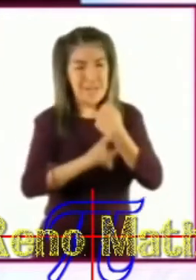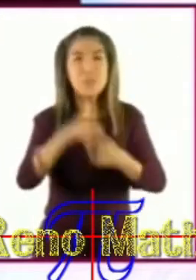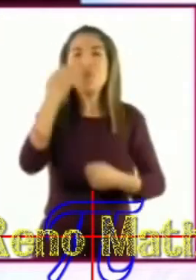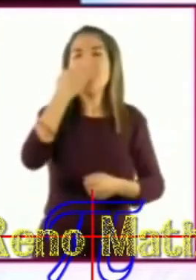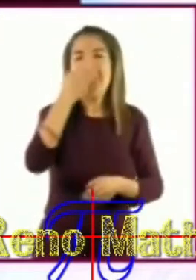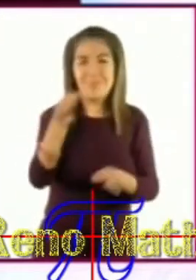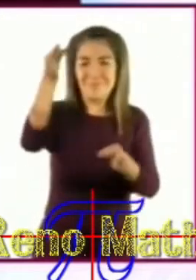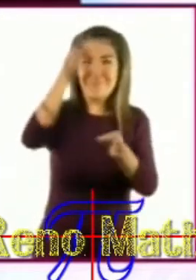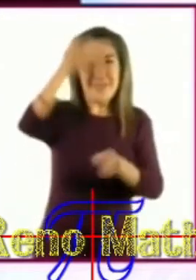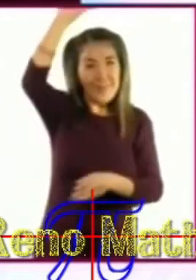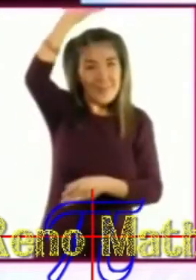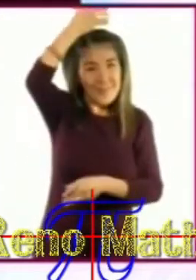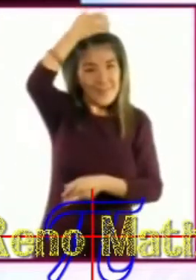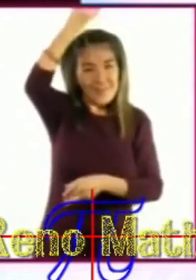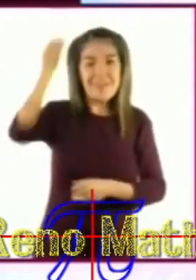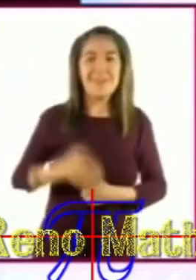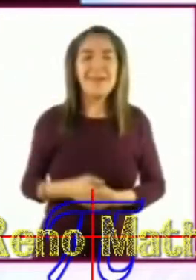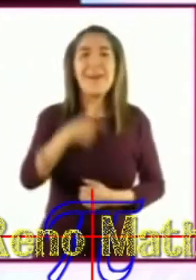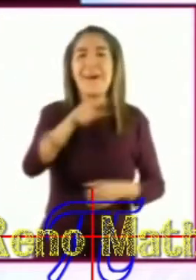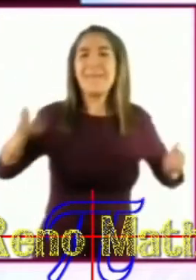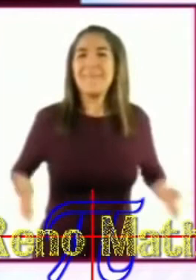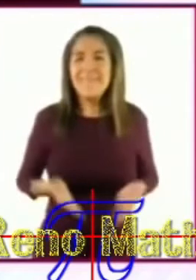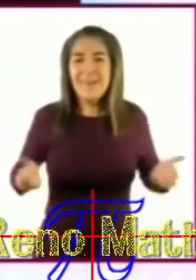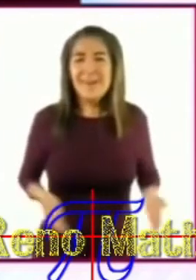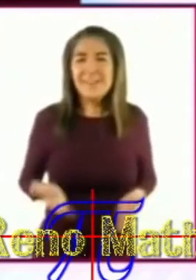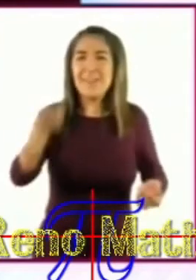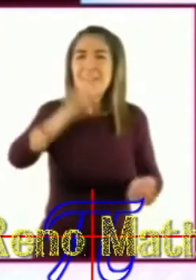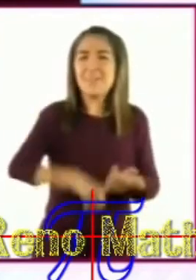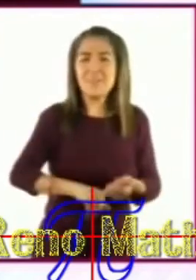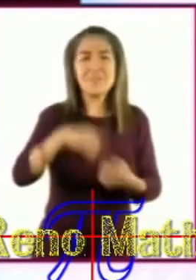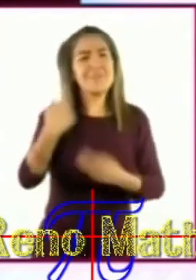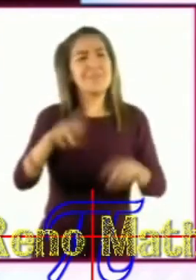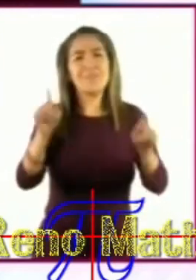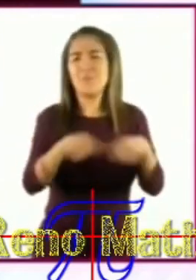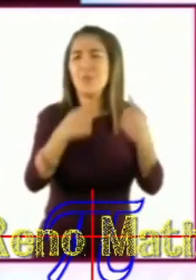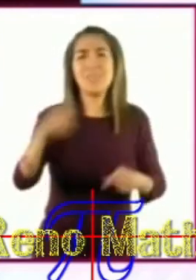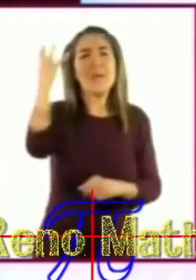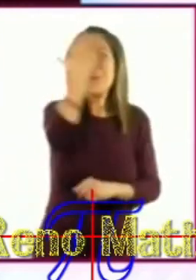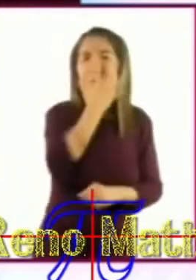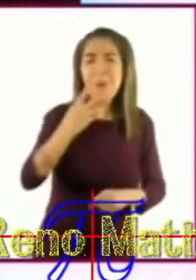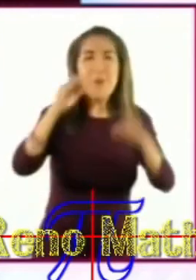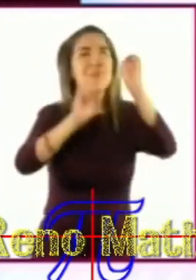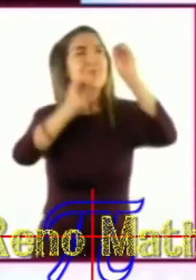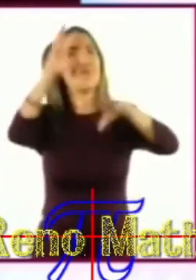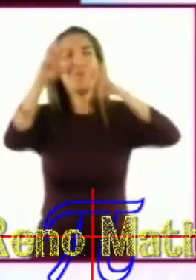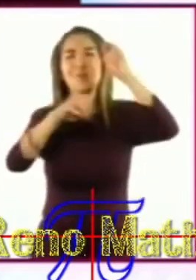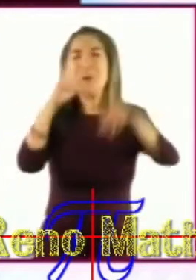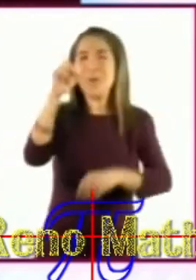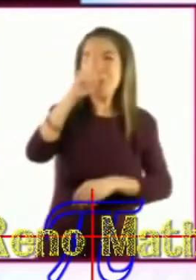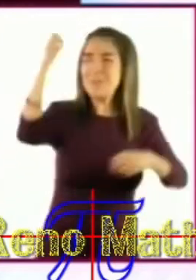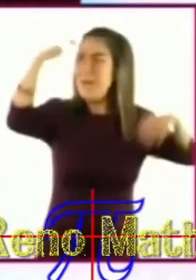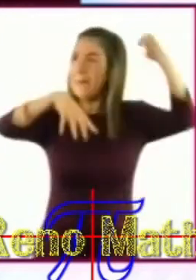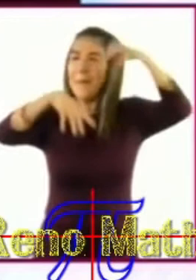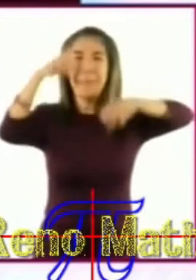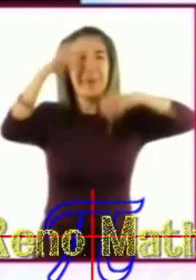cabeza, que estaban bailando el son de la bruja. Recuerdo esa música bellísima, el juego de luces que a mí me atrapó, y en ese